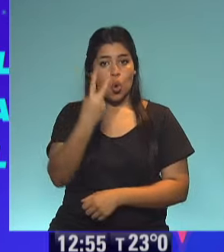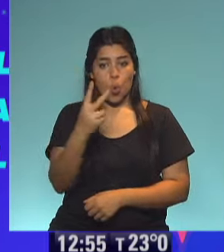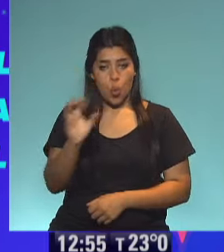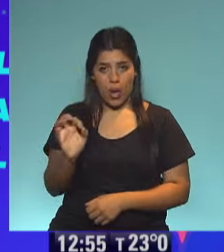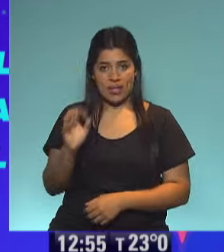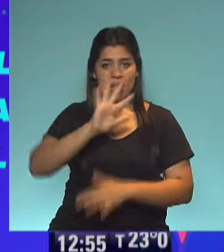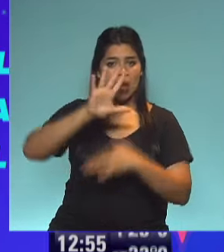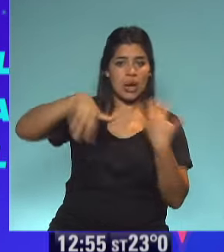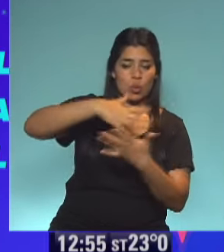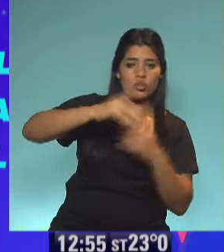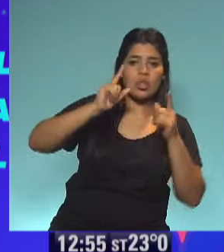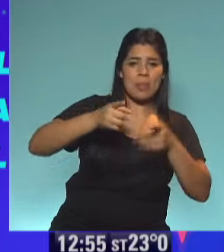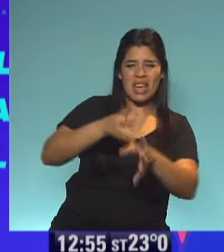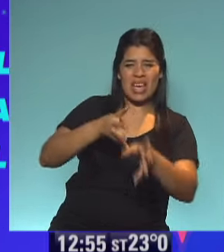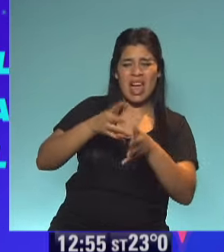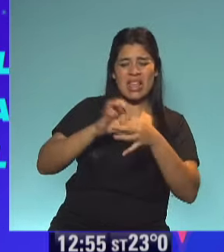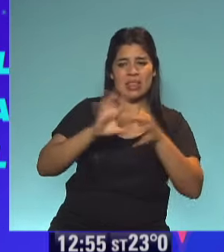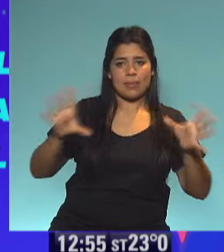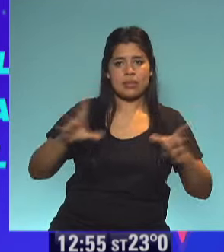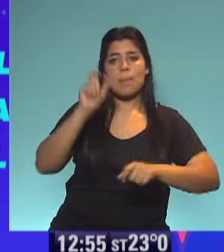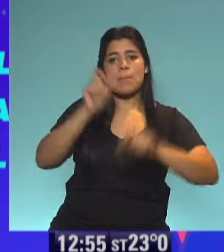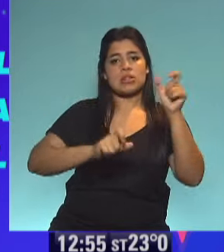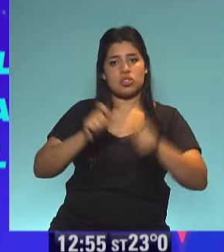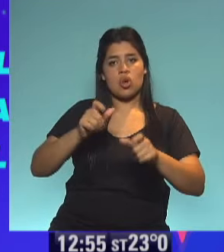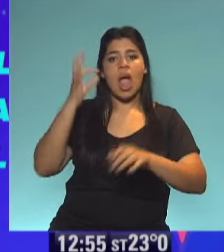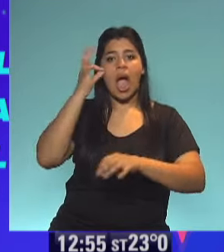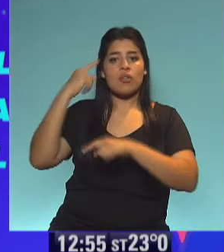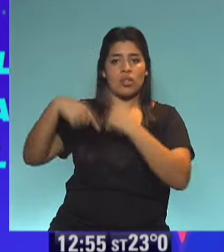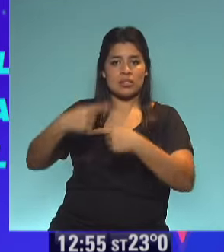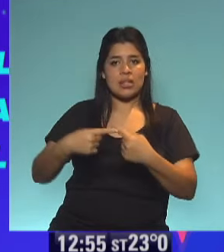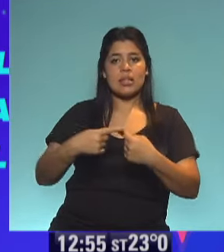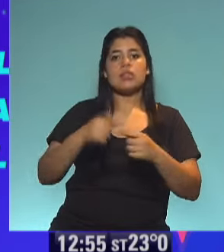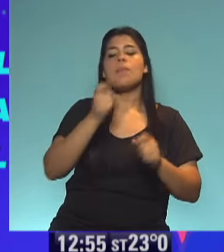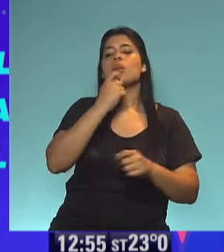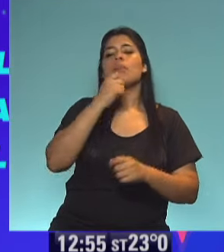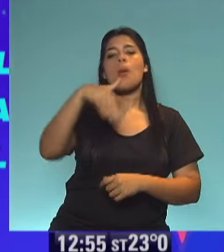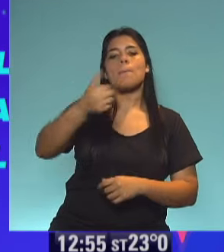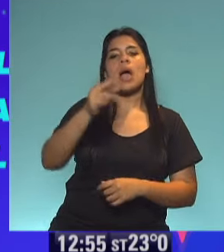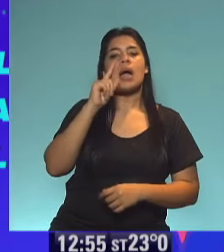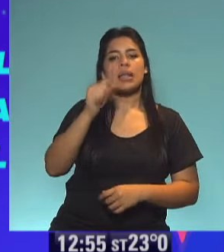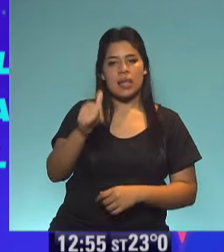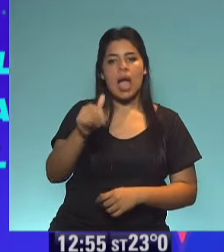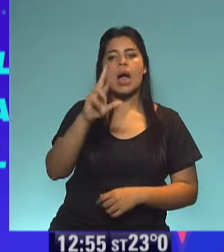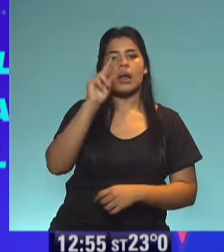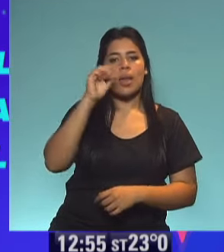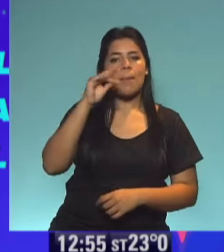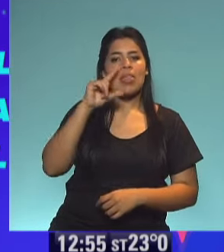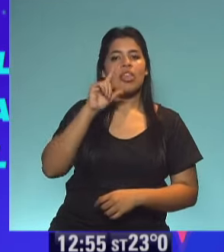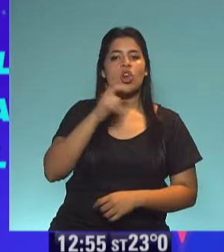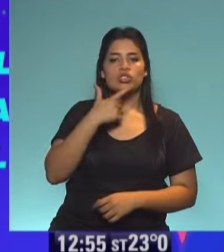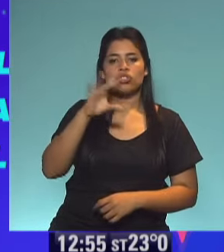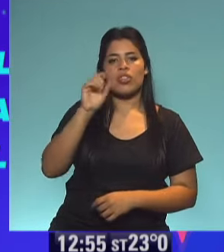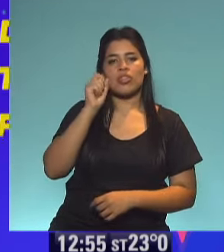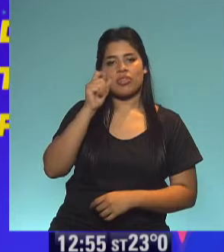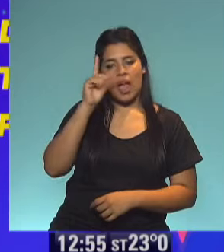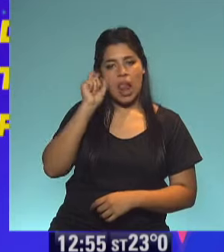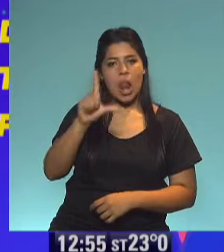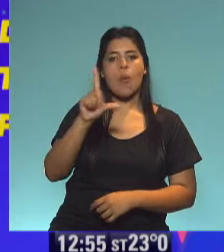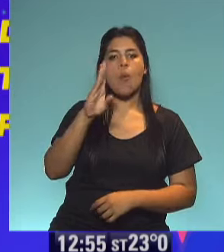Independencia. Participación de afrodescendientes como Remedios del Valle, María Remedios del Valle y el sargento Juan Bautista